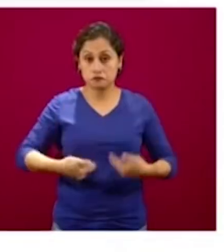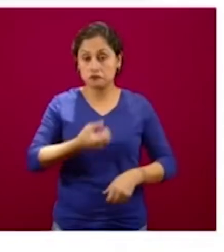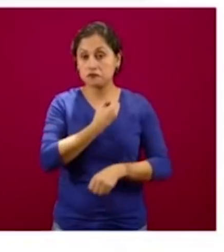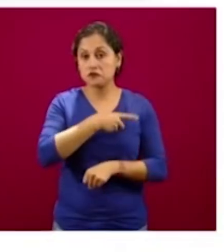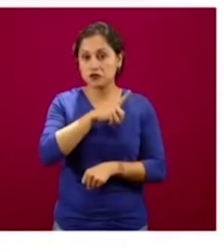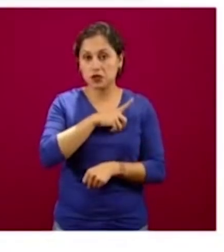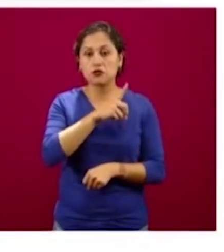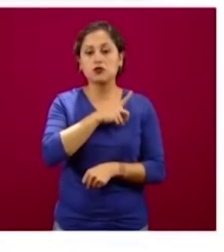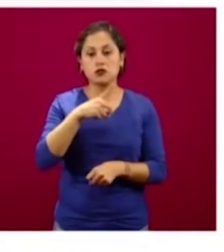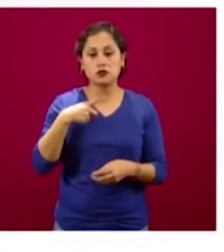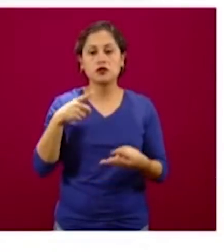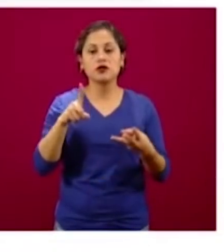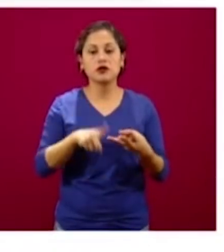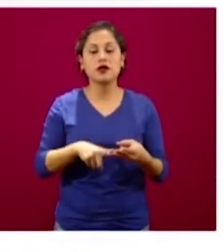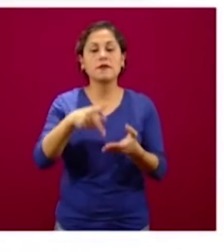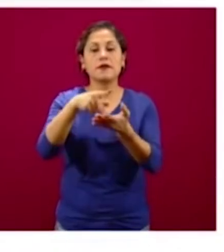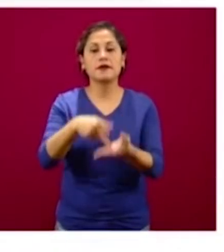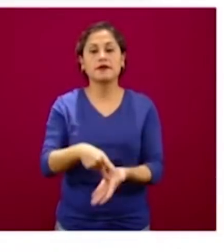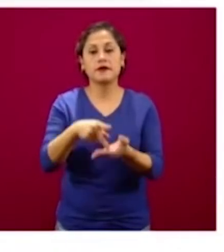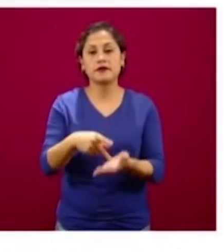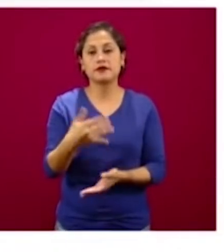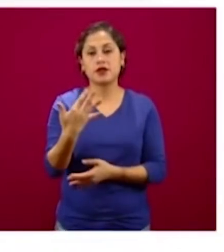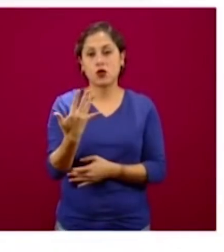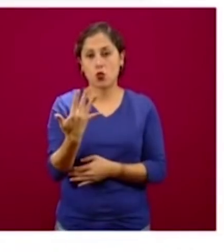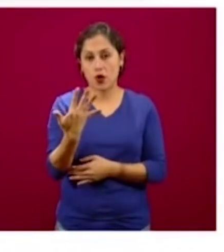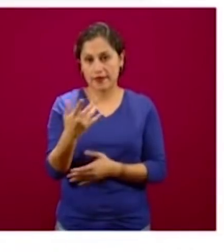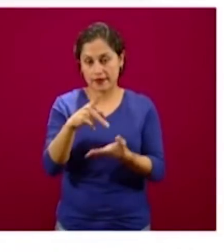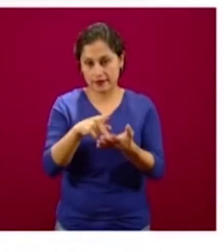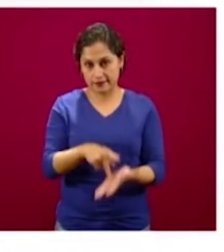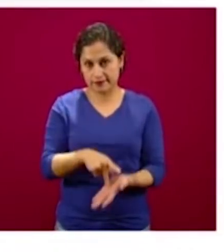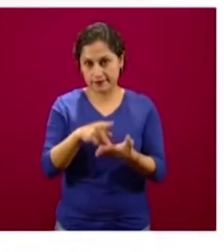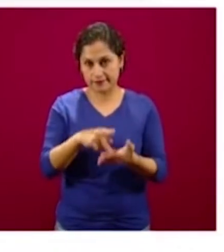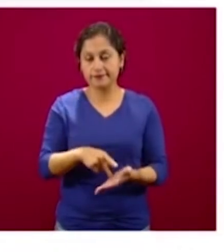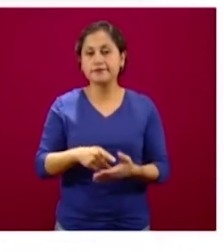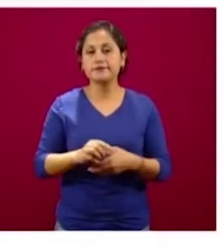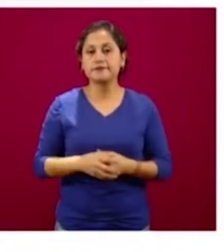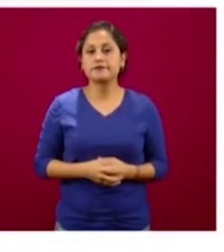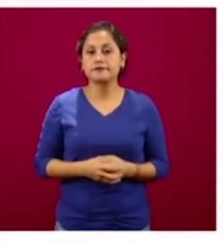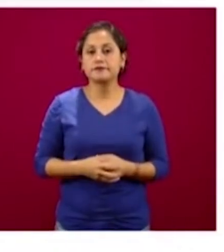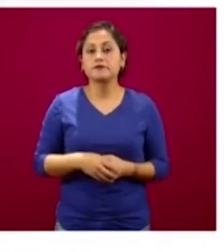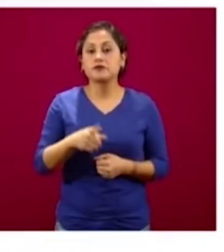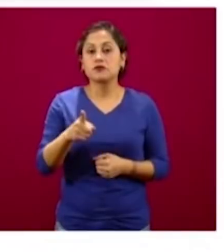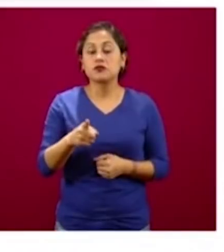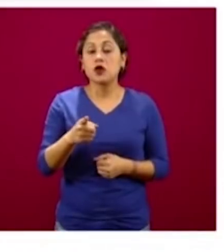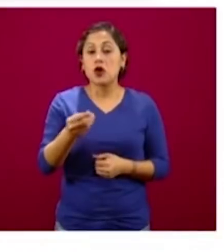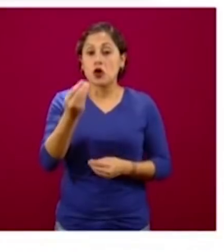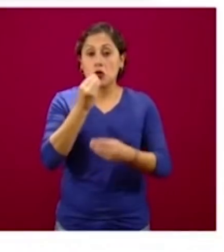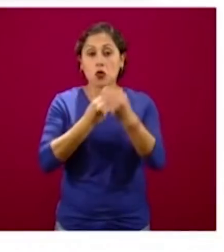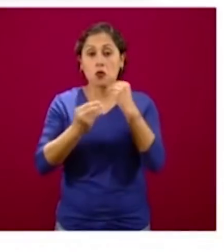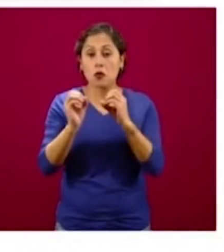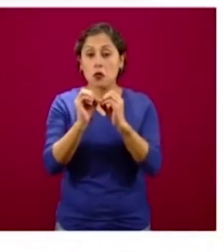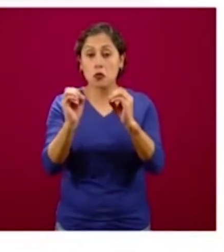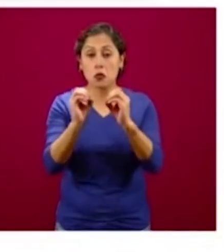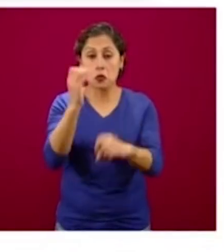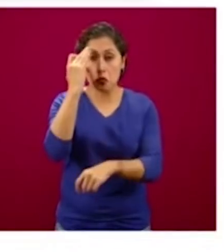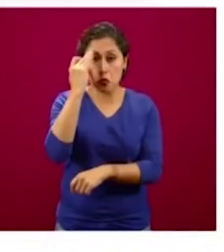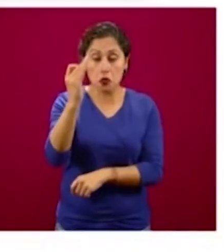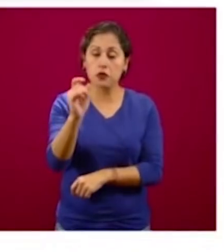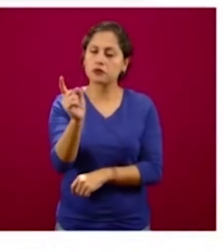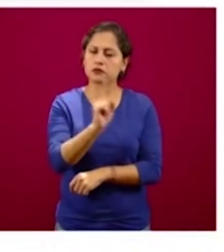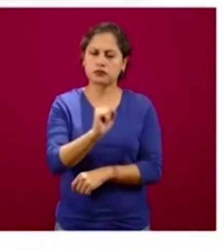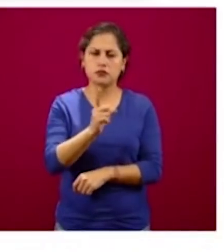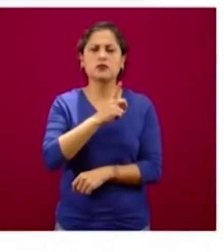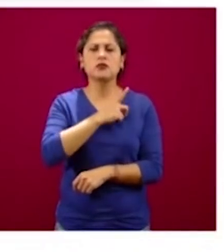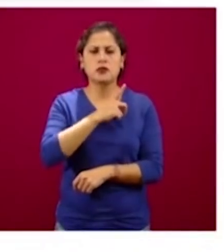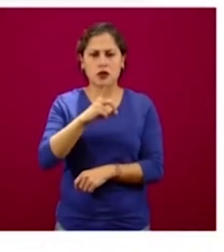un peso mínimo de 50 kilogramos. No es necesario un ayuno prolongado. Incluso pueden tomar algún